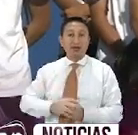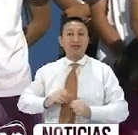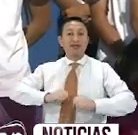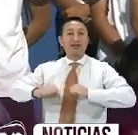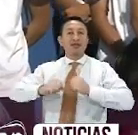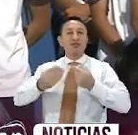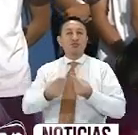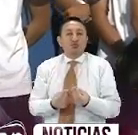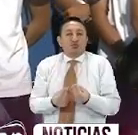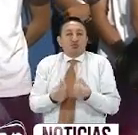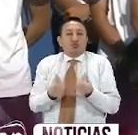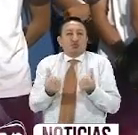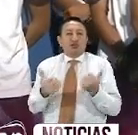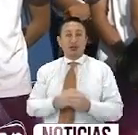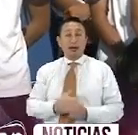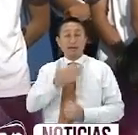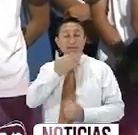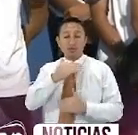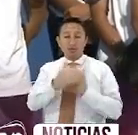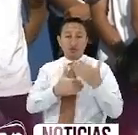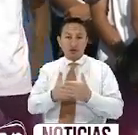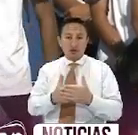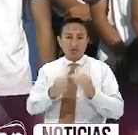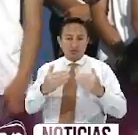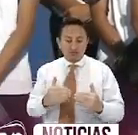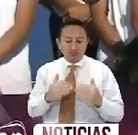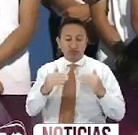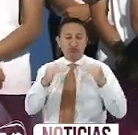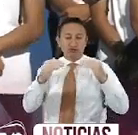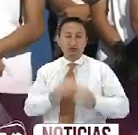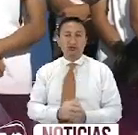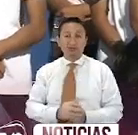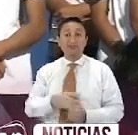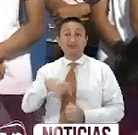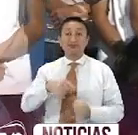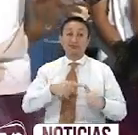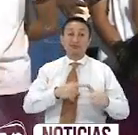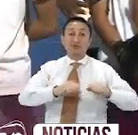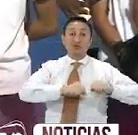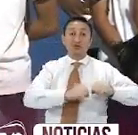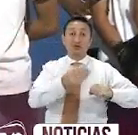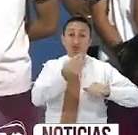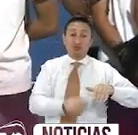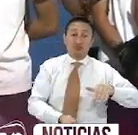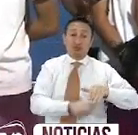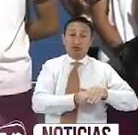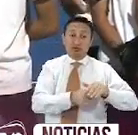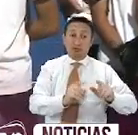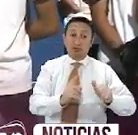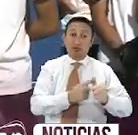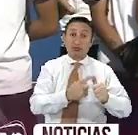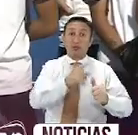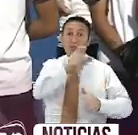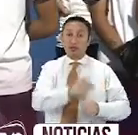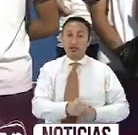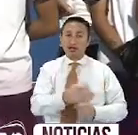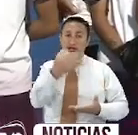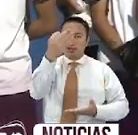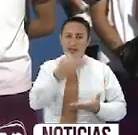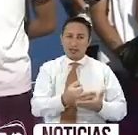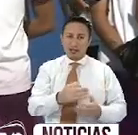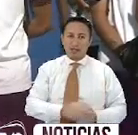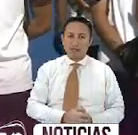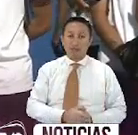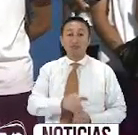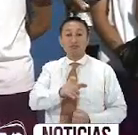de calidad justamente para mejorar todos estos procesos y también la gestión antisoborno, en donde prima la meritocracia y el esfuerzo que